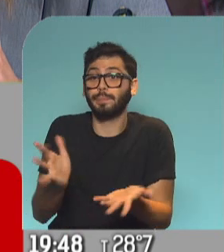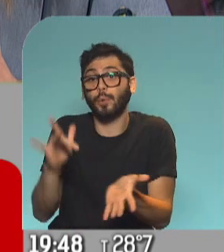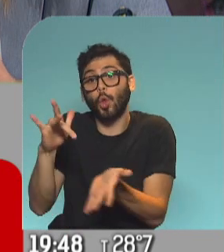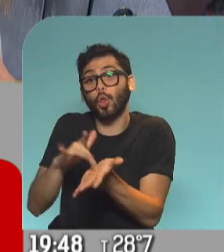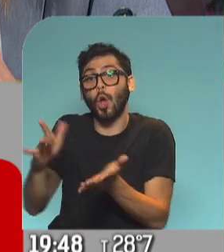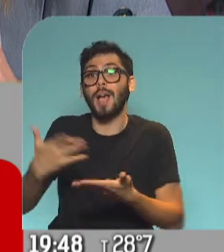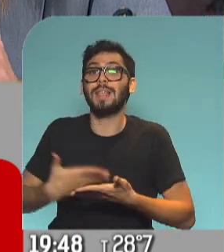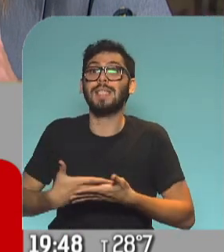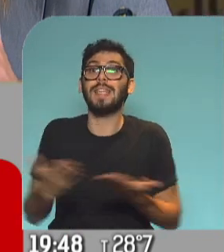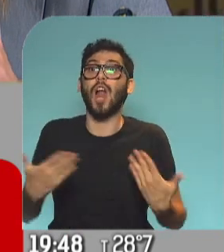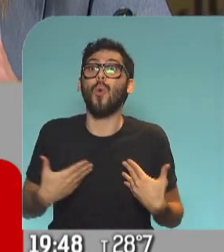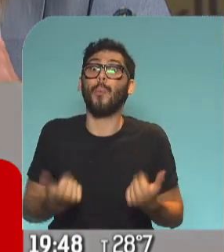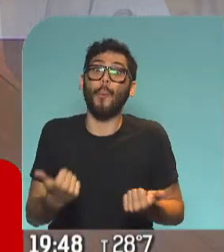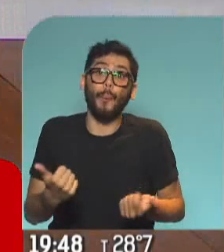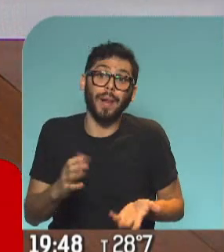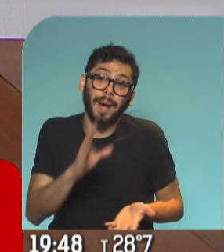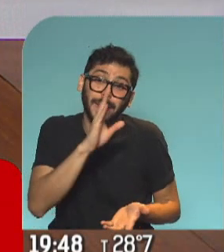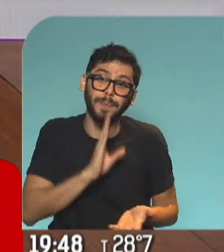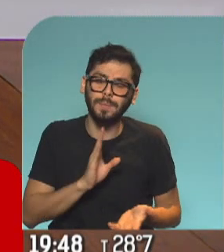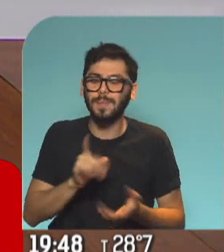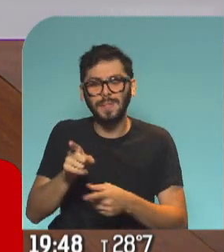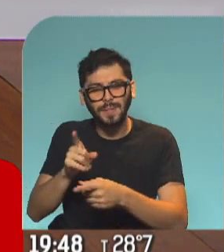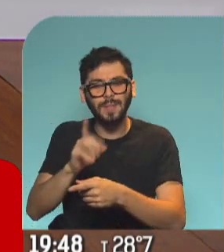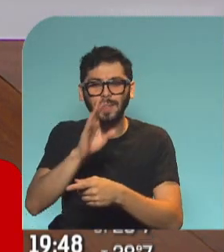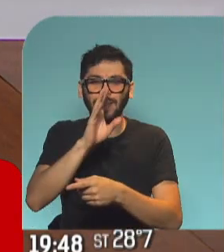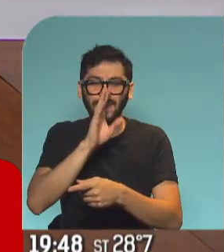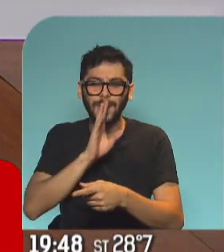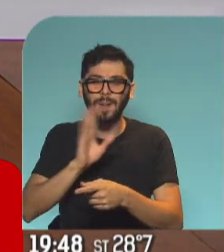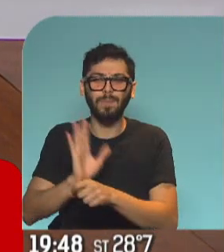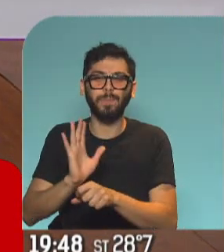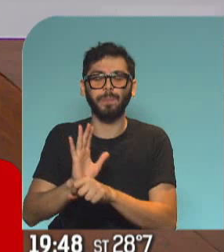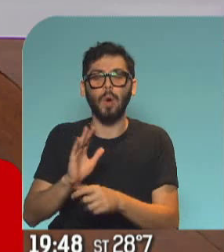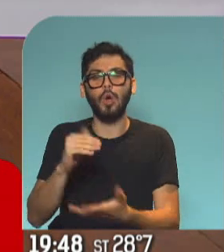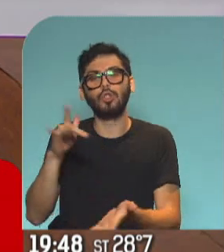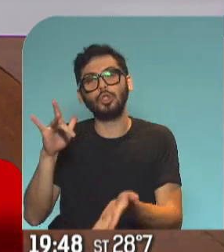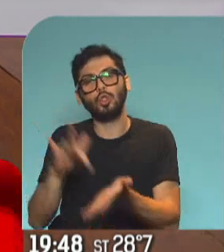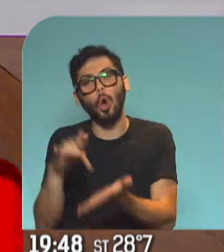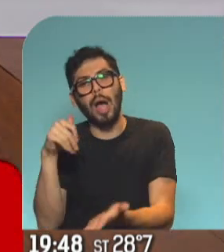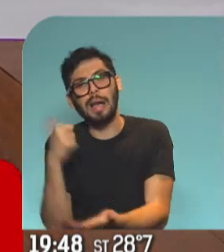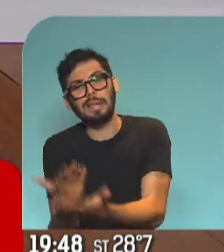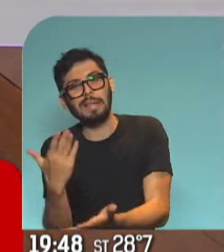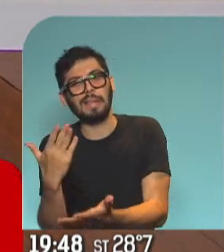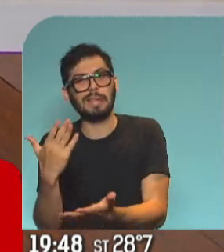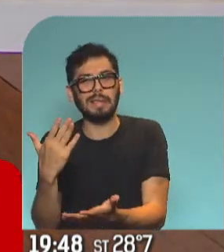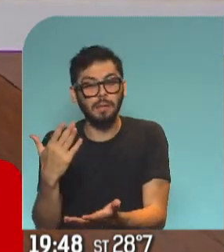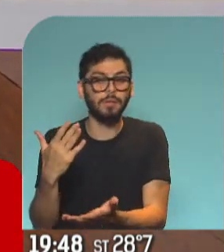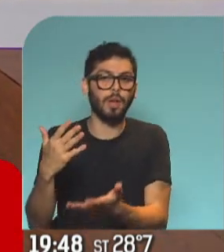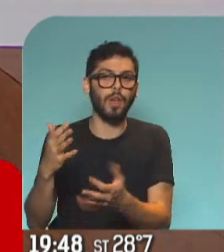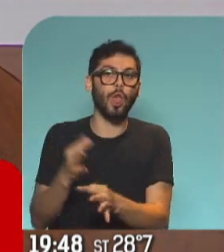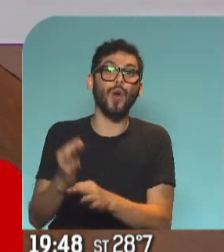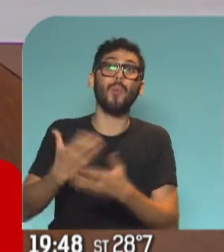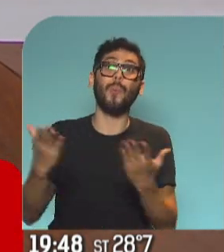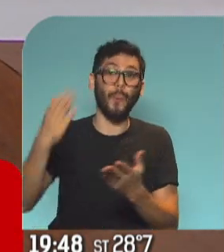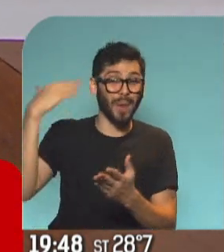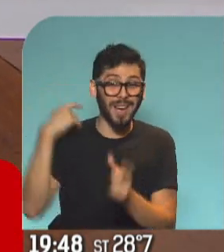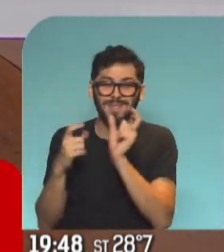la reta. Iba a utilizar ese término porque alguna vez se caía en la educación pública. ¿De cuáles empresas estamos hablando,